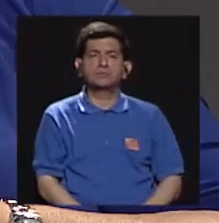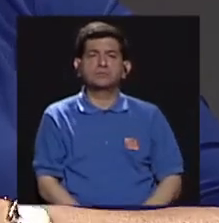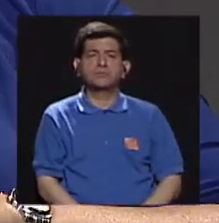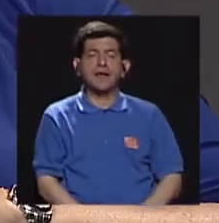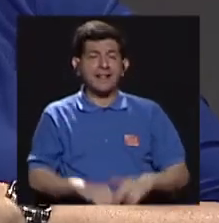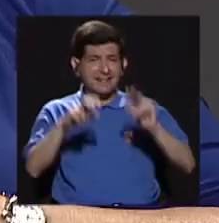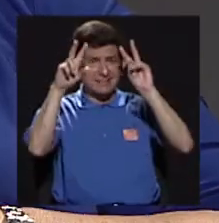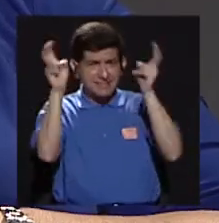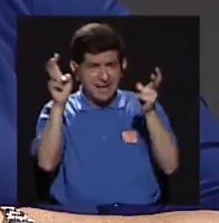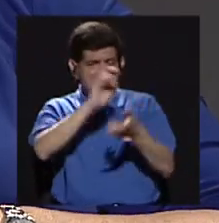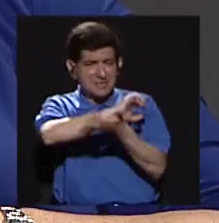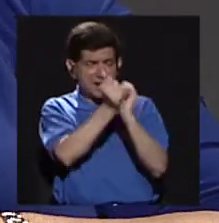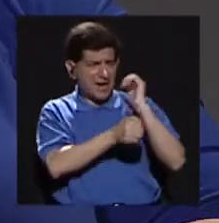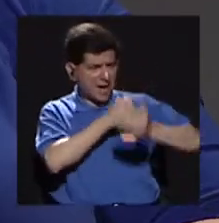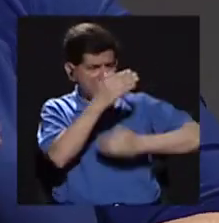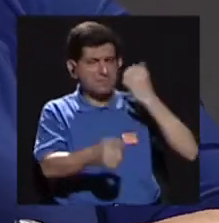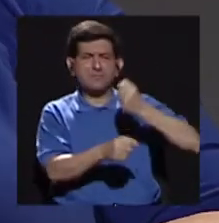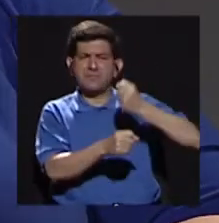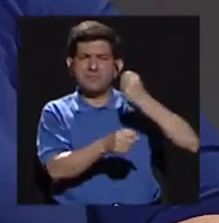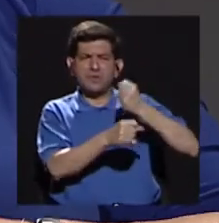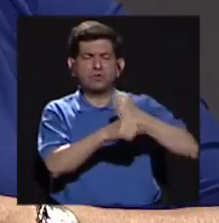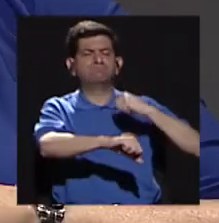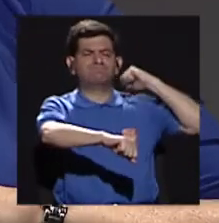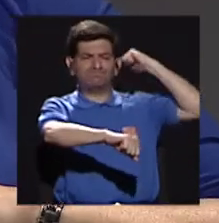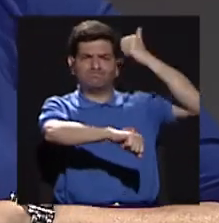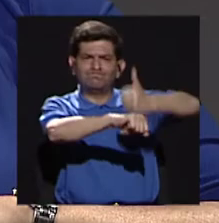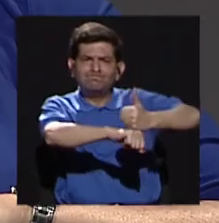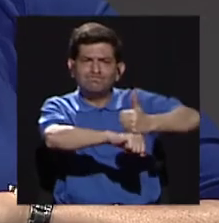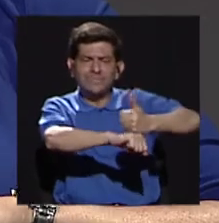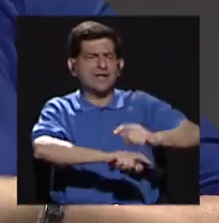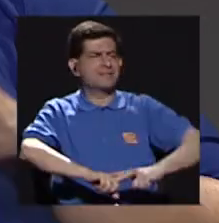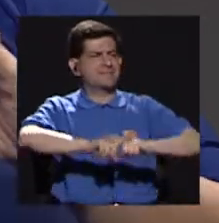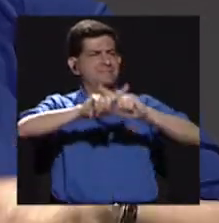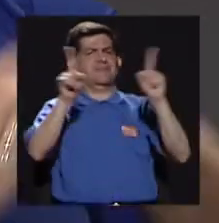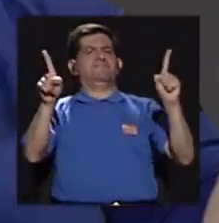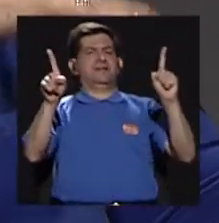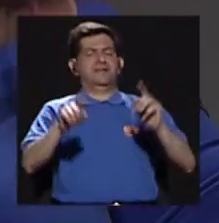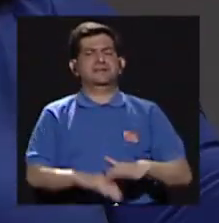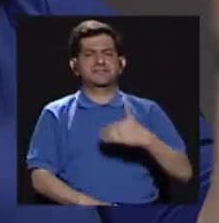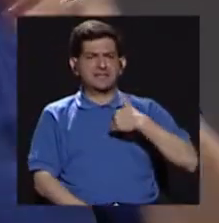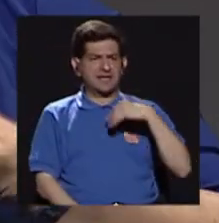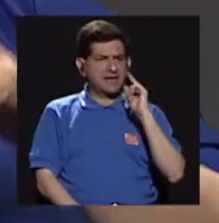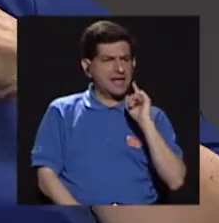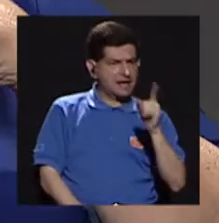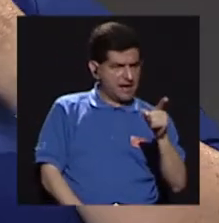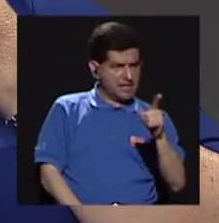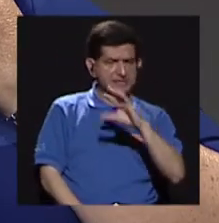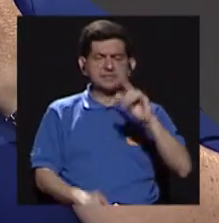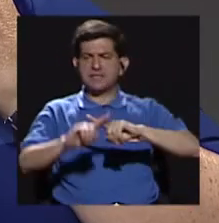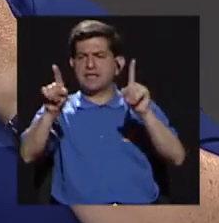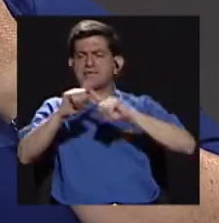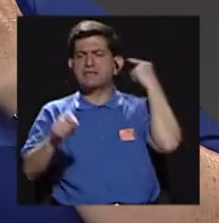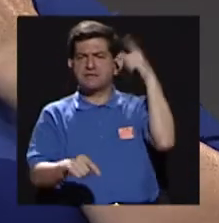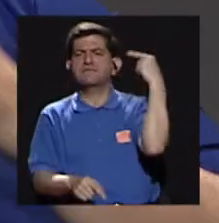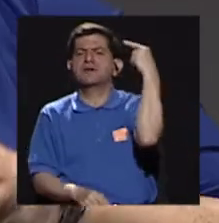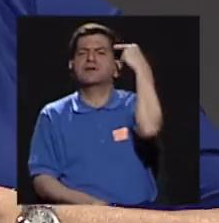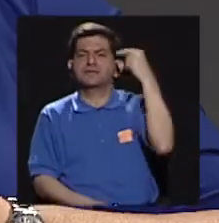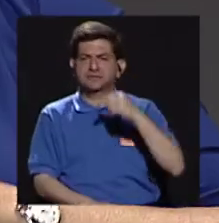que el tema de la reforma procesal laboral marca una diferencia entre este y muchos gobiernos